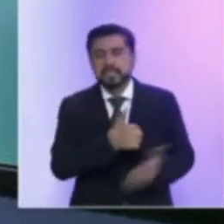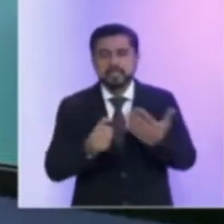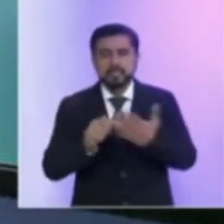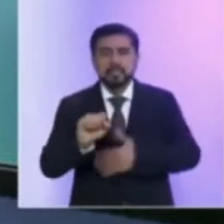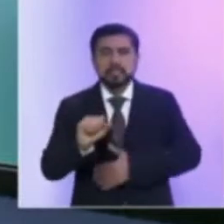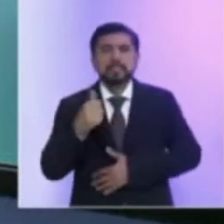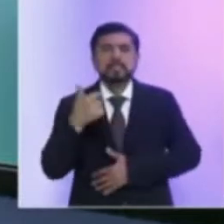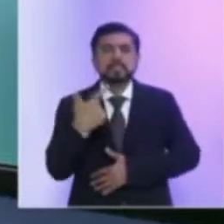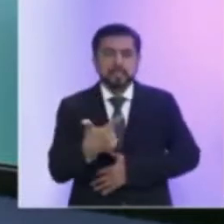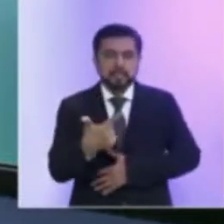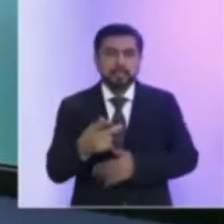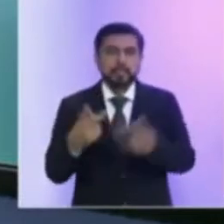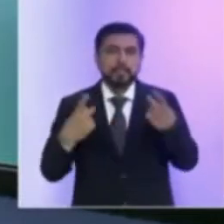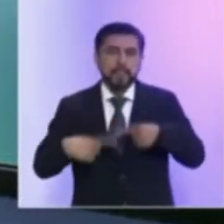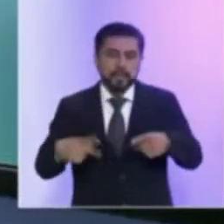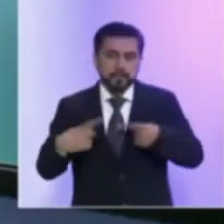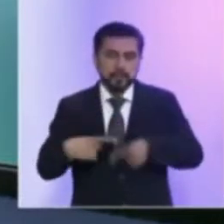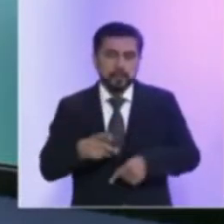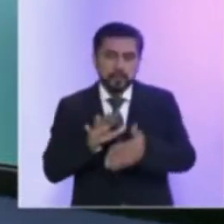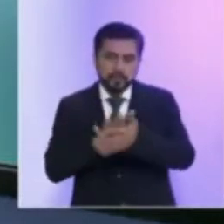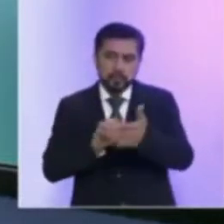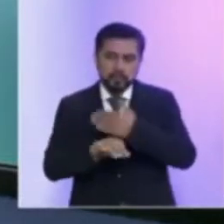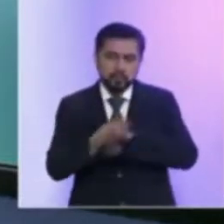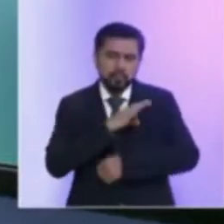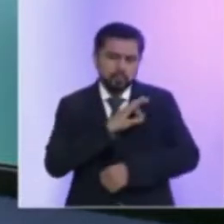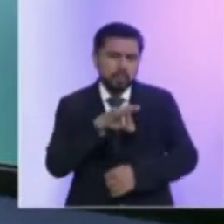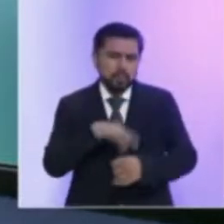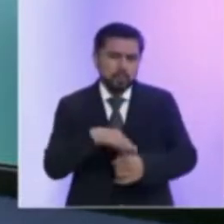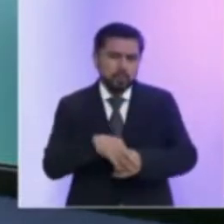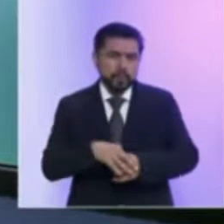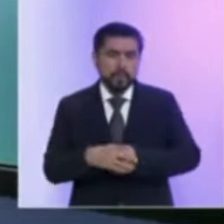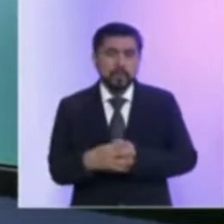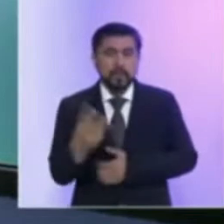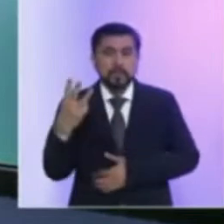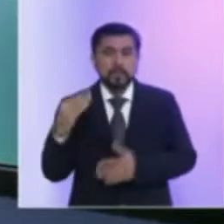26.667 de personas en prisión preventiva y